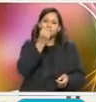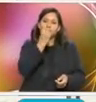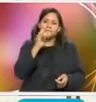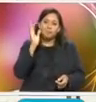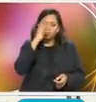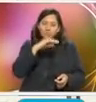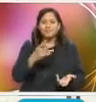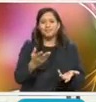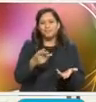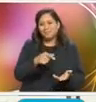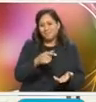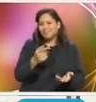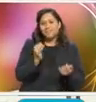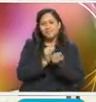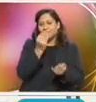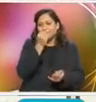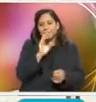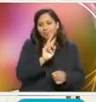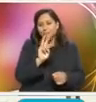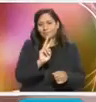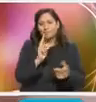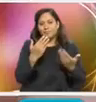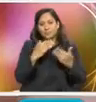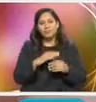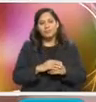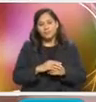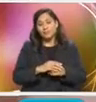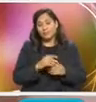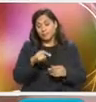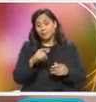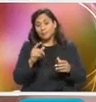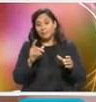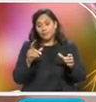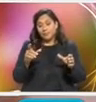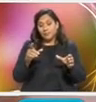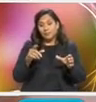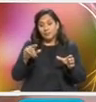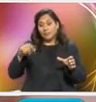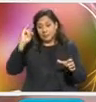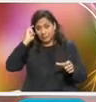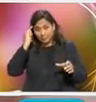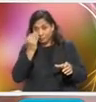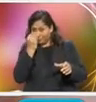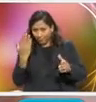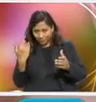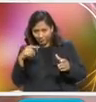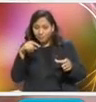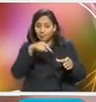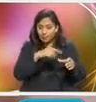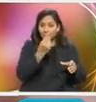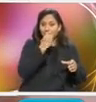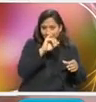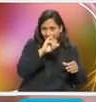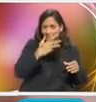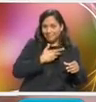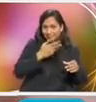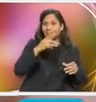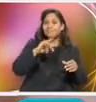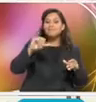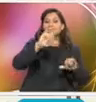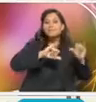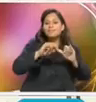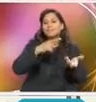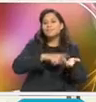o el estilo de vida que se tiene en los ámbitos urbanos, pues inciden más en un factor de malnutrición que en un factor